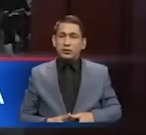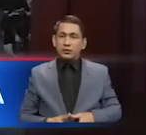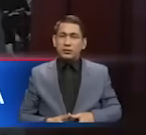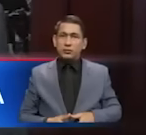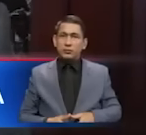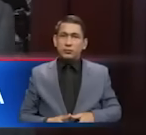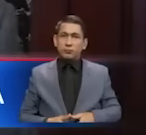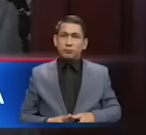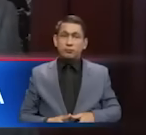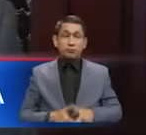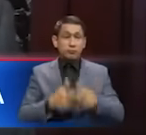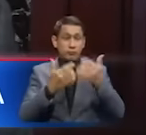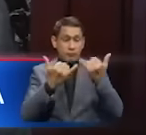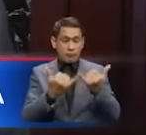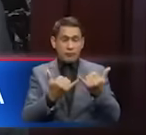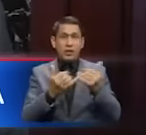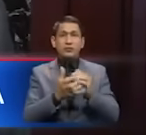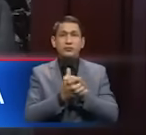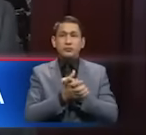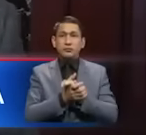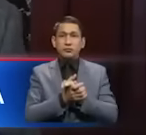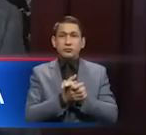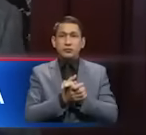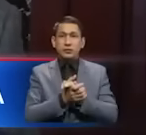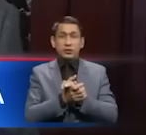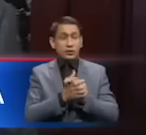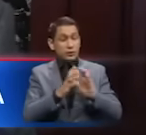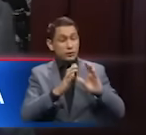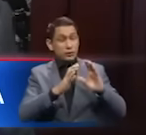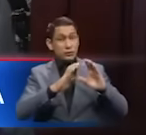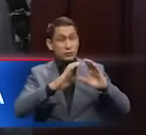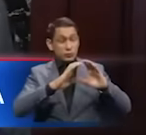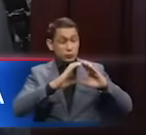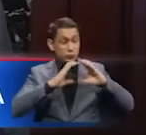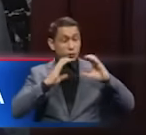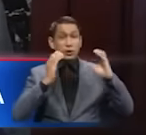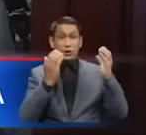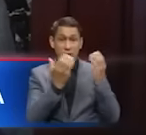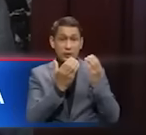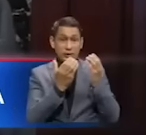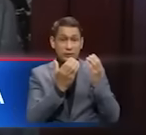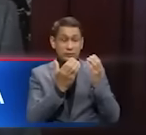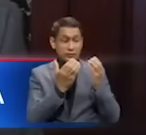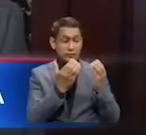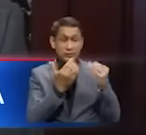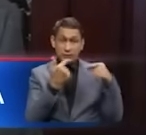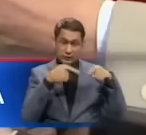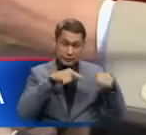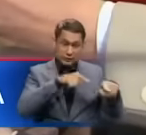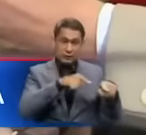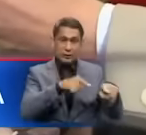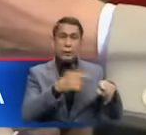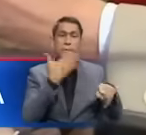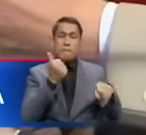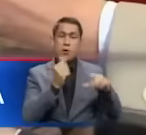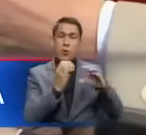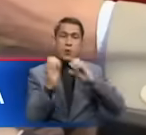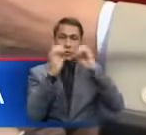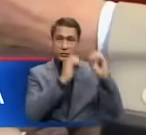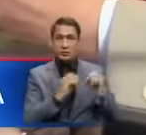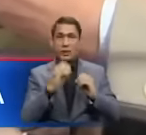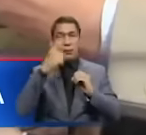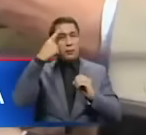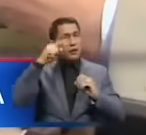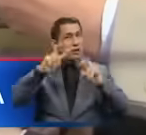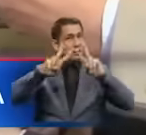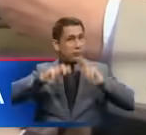que es un comité que en la actualidad está creado por decreto, pero ahora se le da una estructura. Entre ellas la